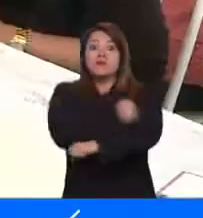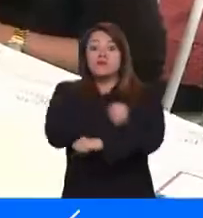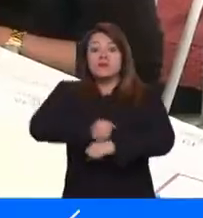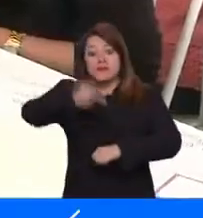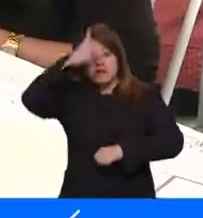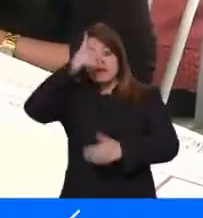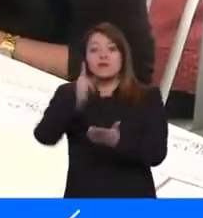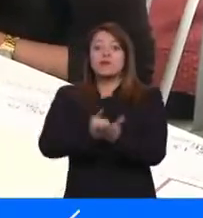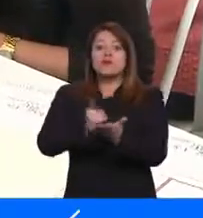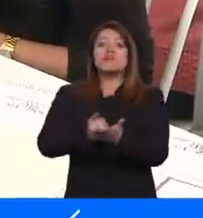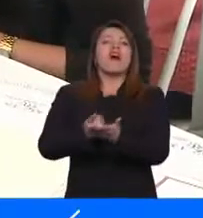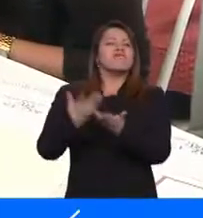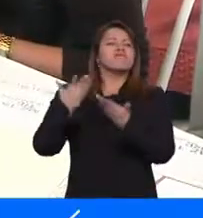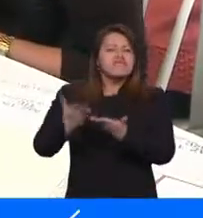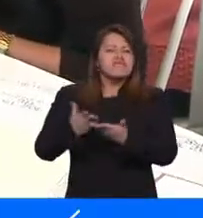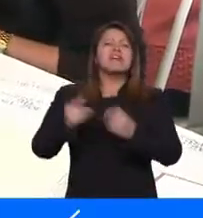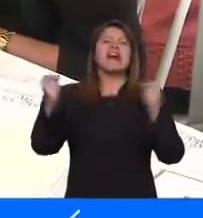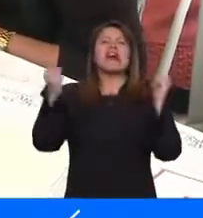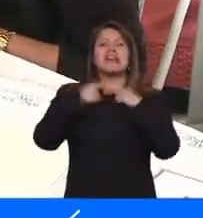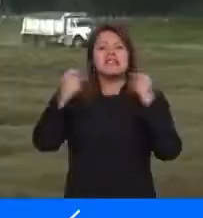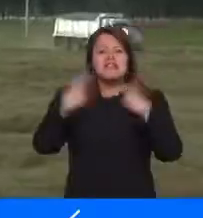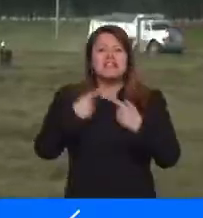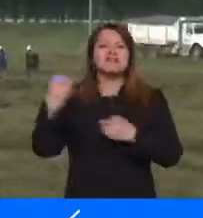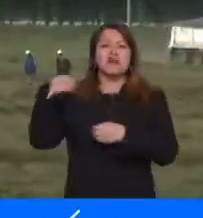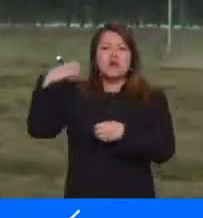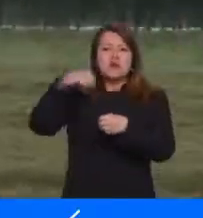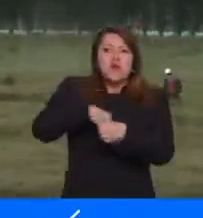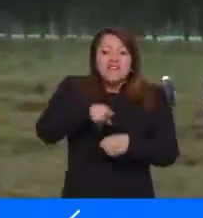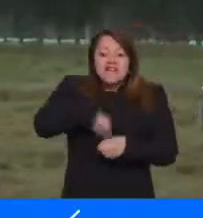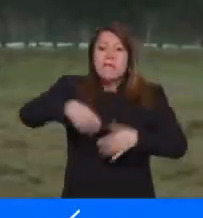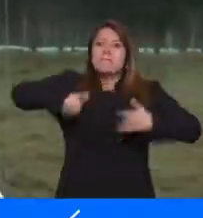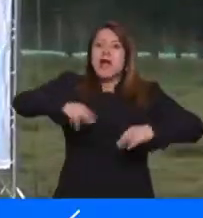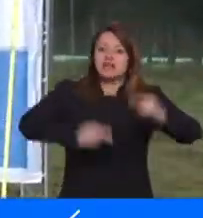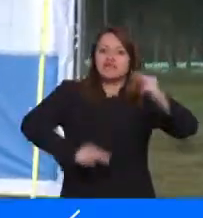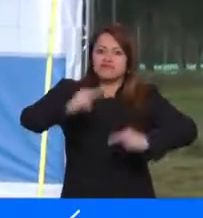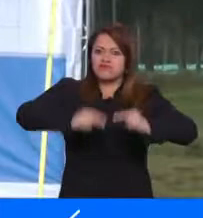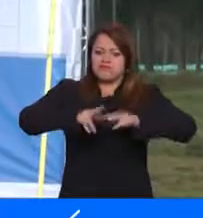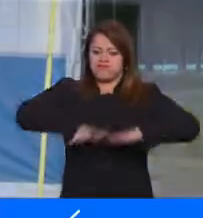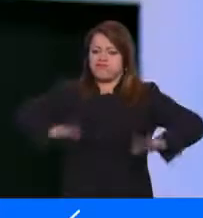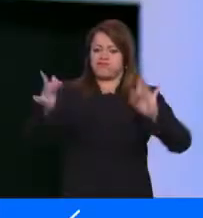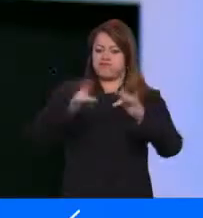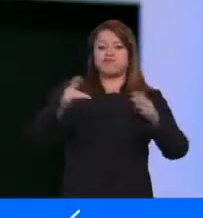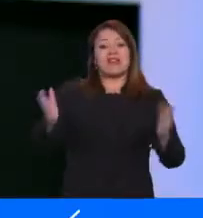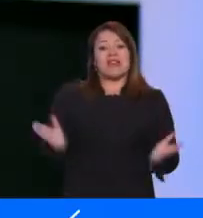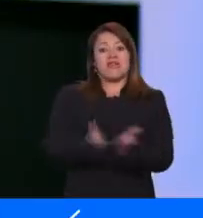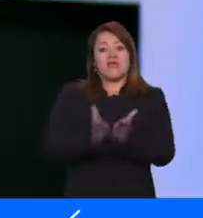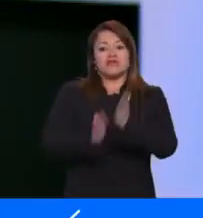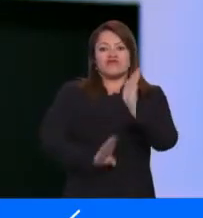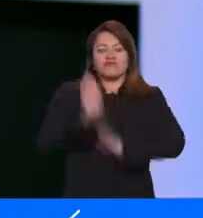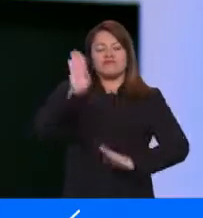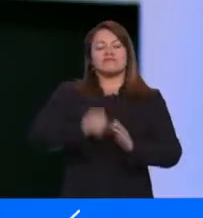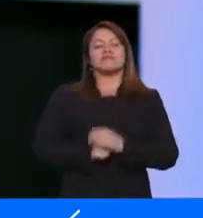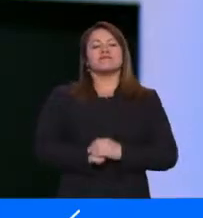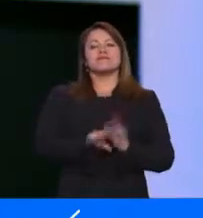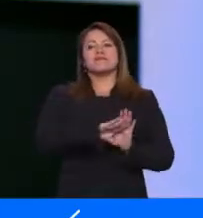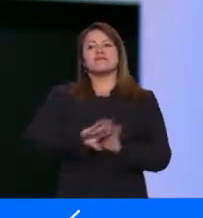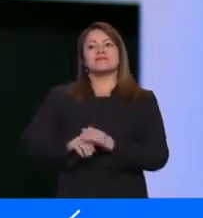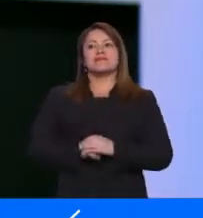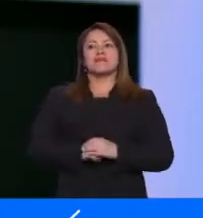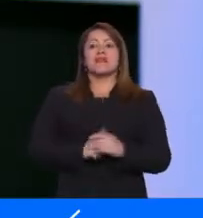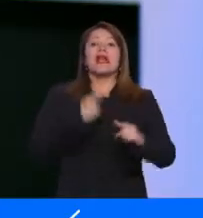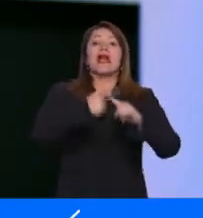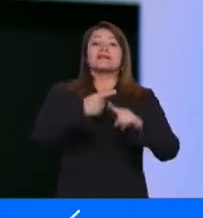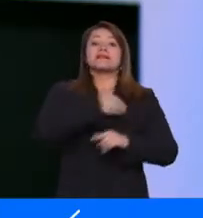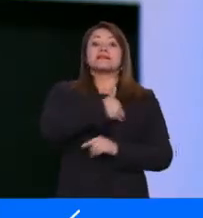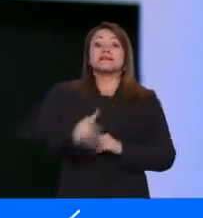y Usmen, Gativá y Ciudad Bolívar son las priorizadas para desarrollar esta infraestructura educativa. Los expresidentes Álvaro Uribe y